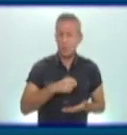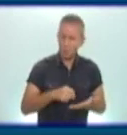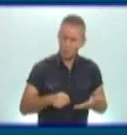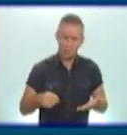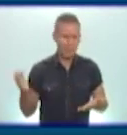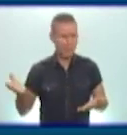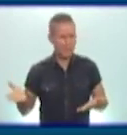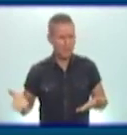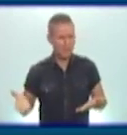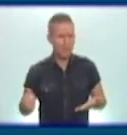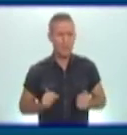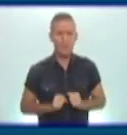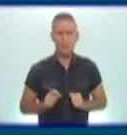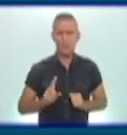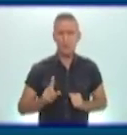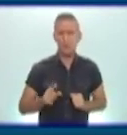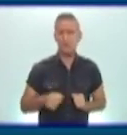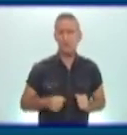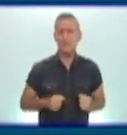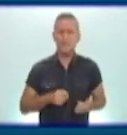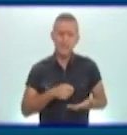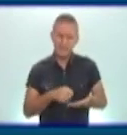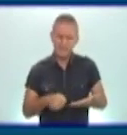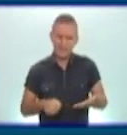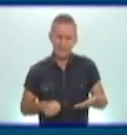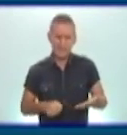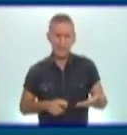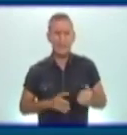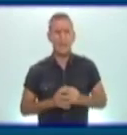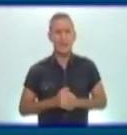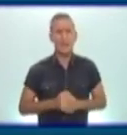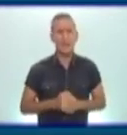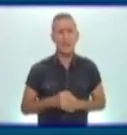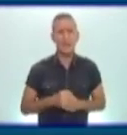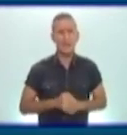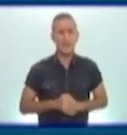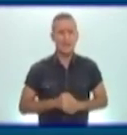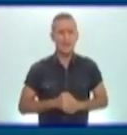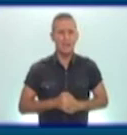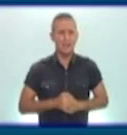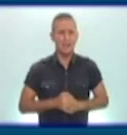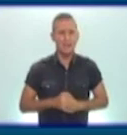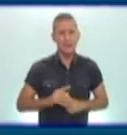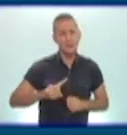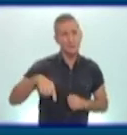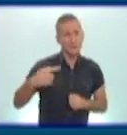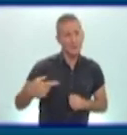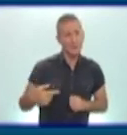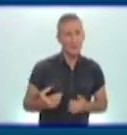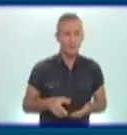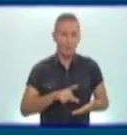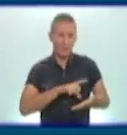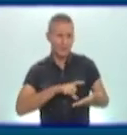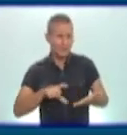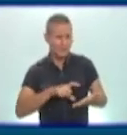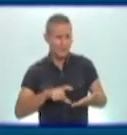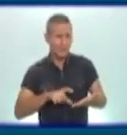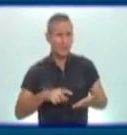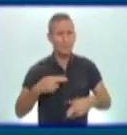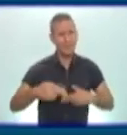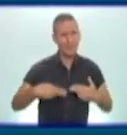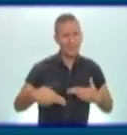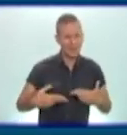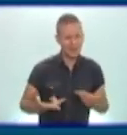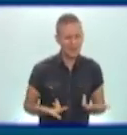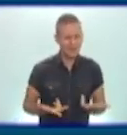la proposición completa. Vamos a tomar nota para posteriormente pasar nuevamente al texto para que puedan estar realizando la